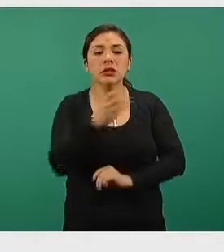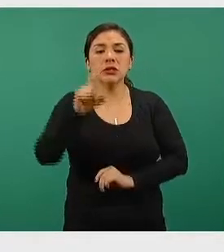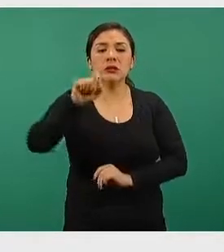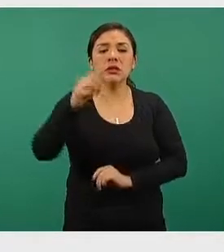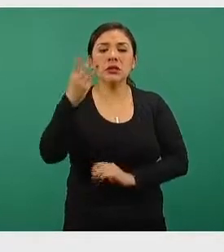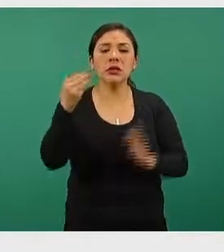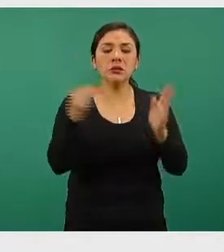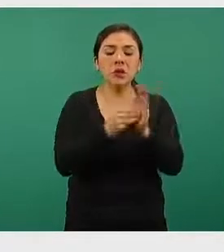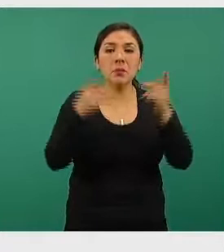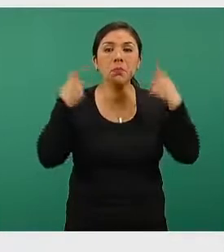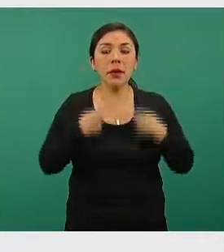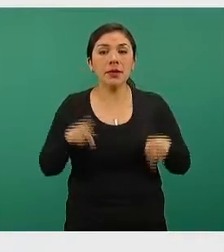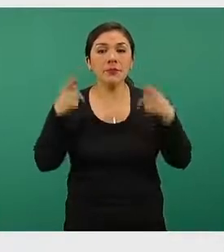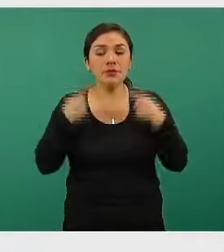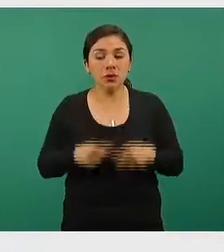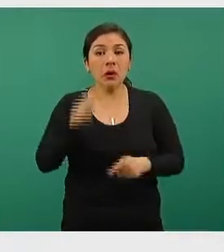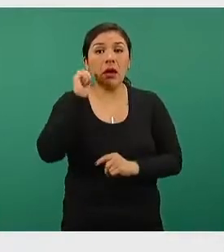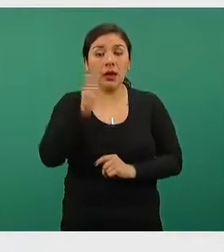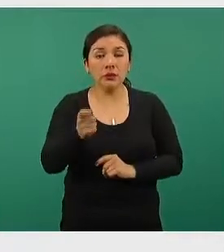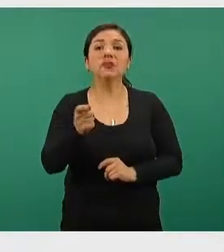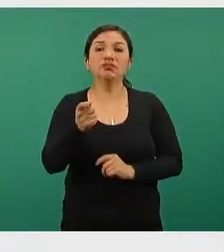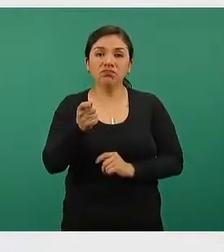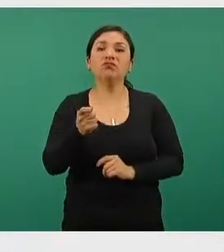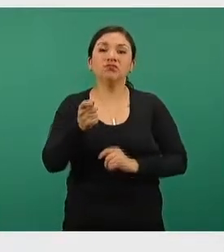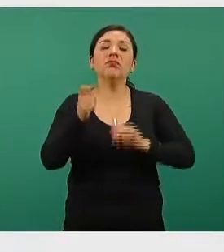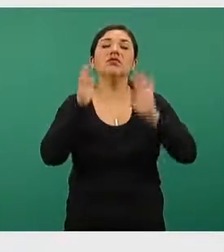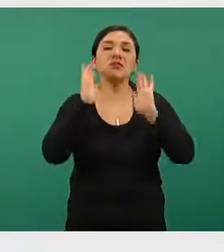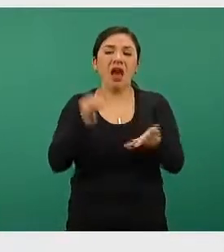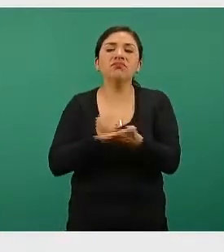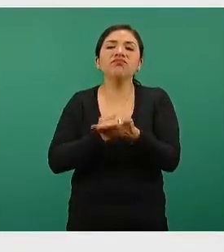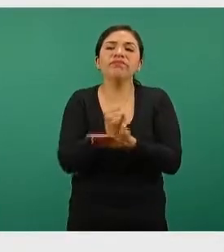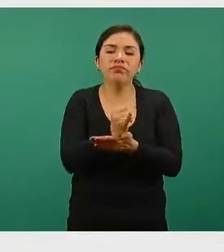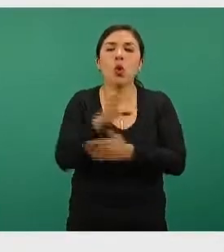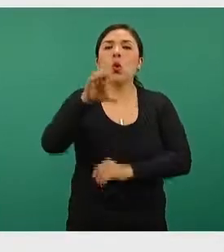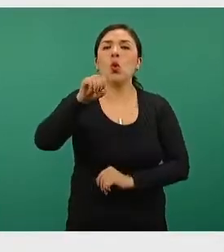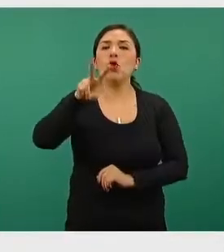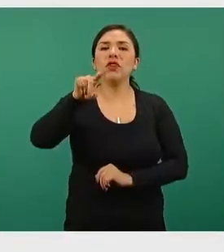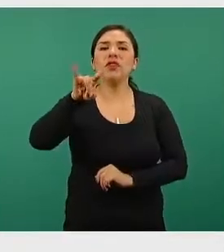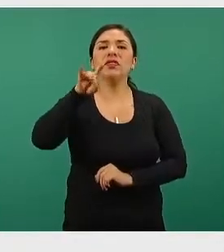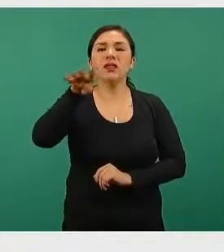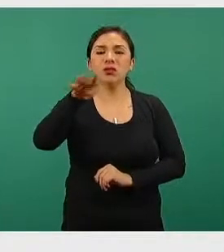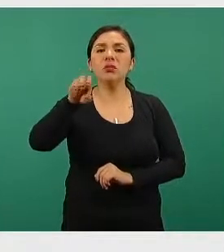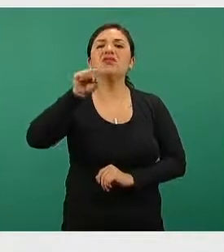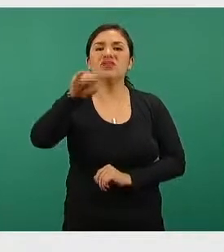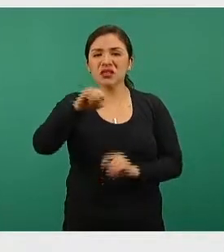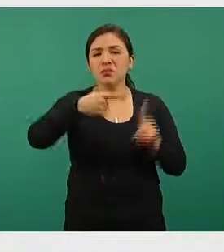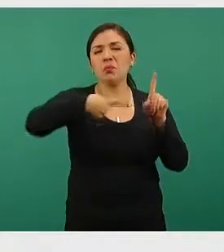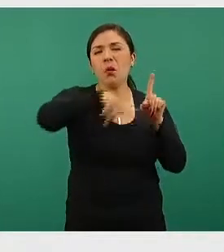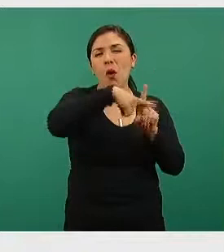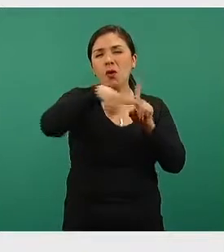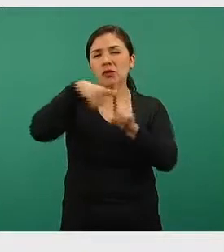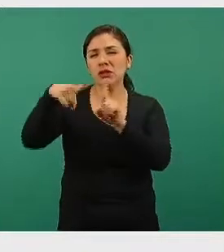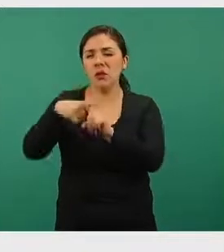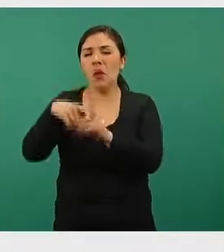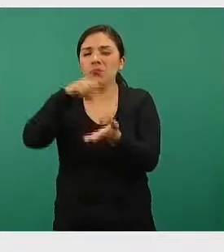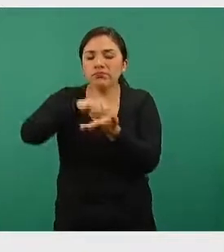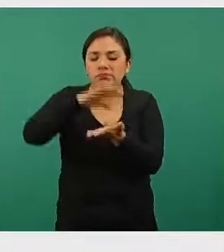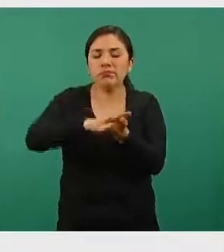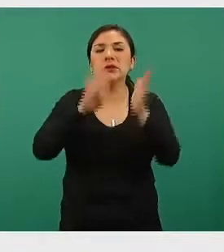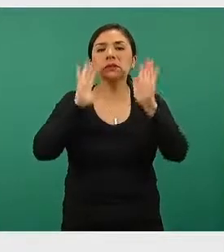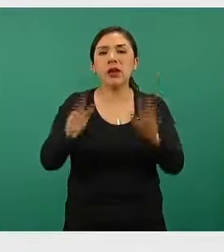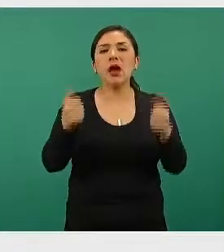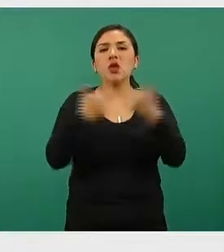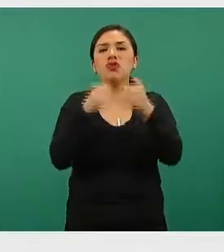2.323.000 personas que se consideran son casos ya de COVID-19 en base al sistema